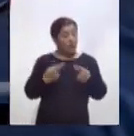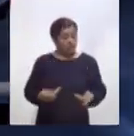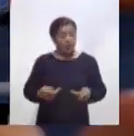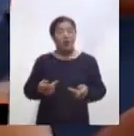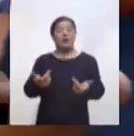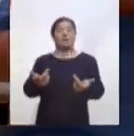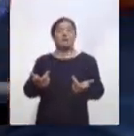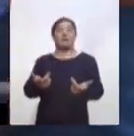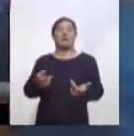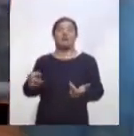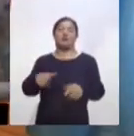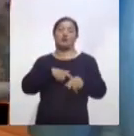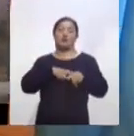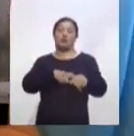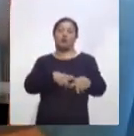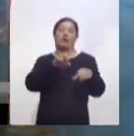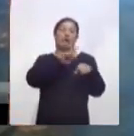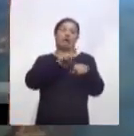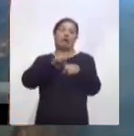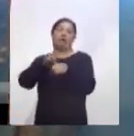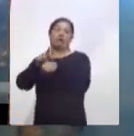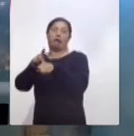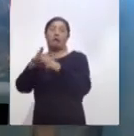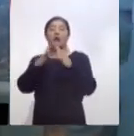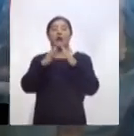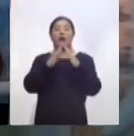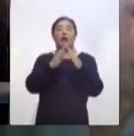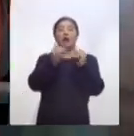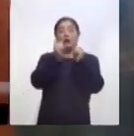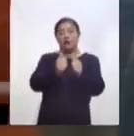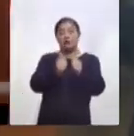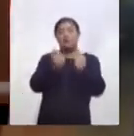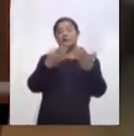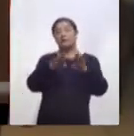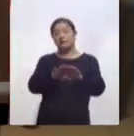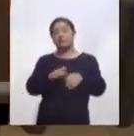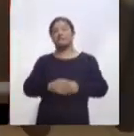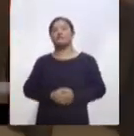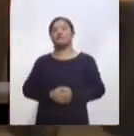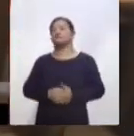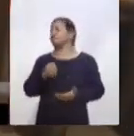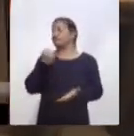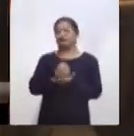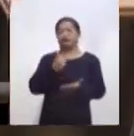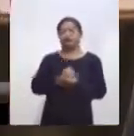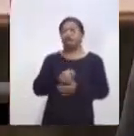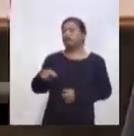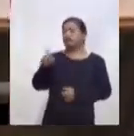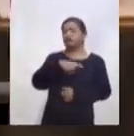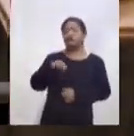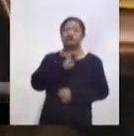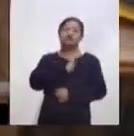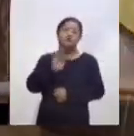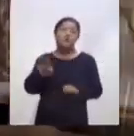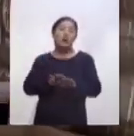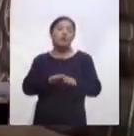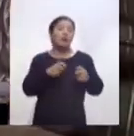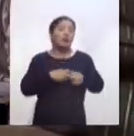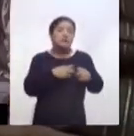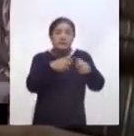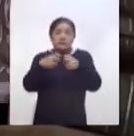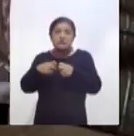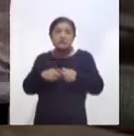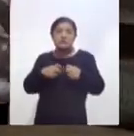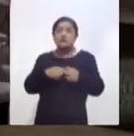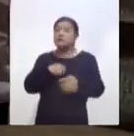al mantenerse por varios días encerrados en casa. La cuarentena obligatoria les puede generar sentimientos de estrés y ansiedad